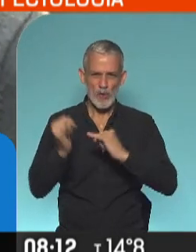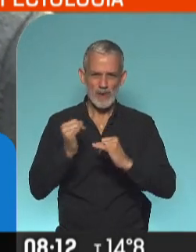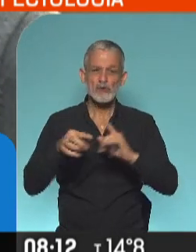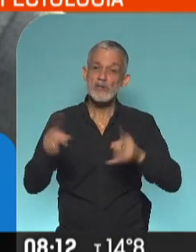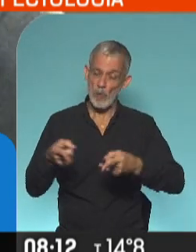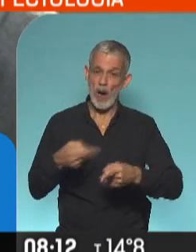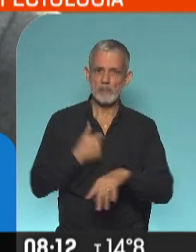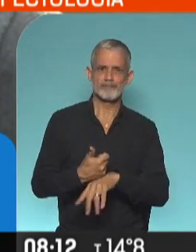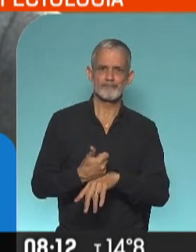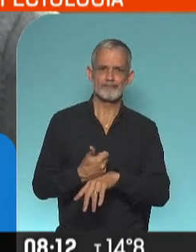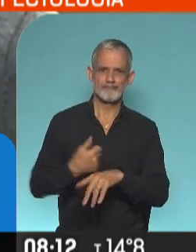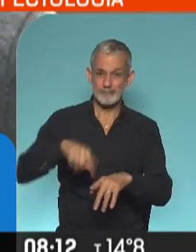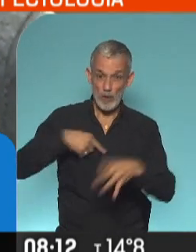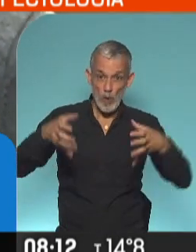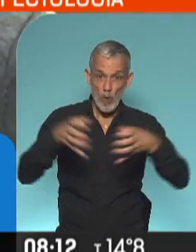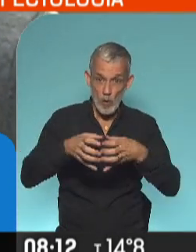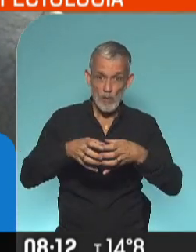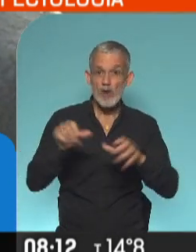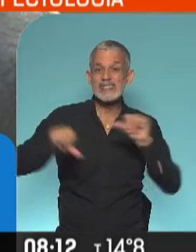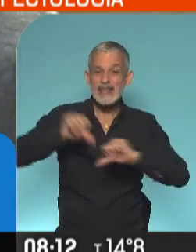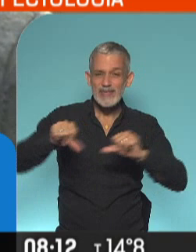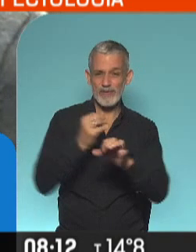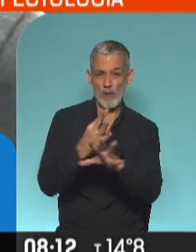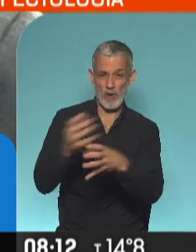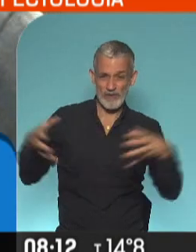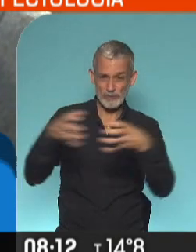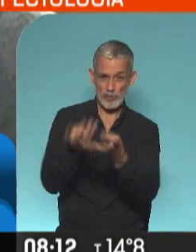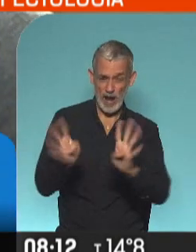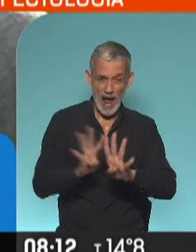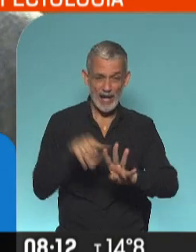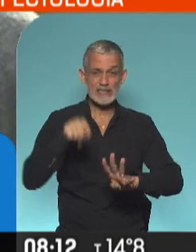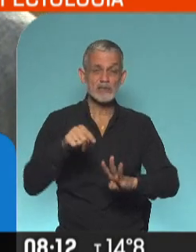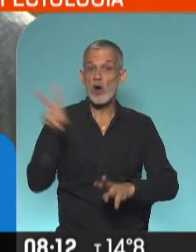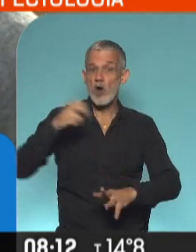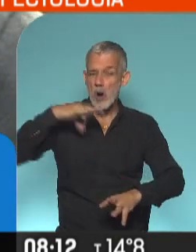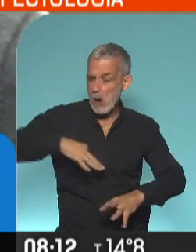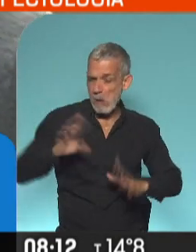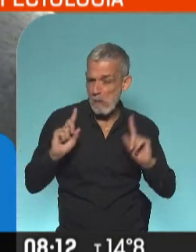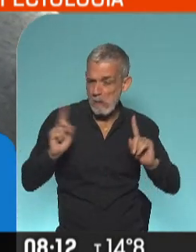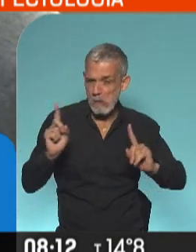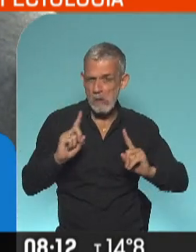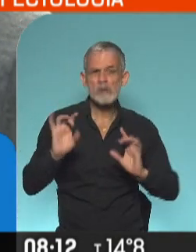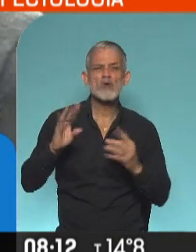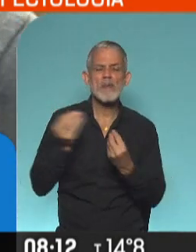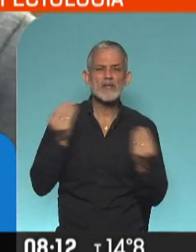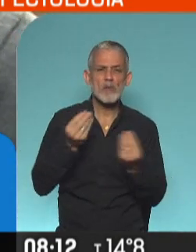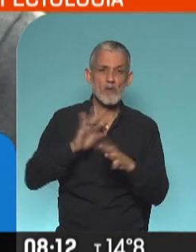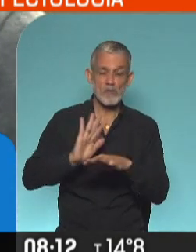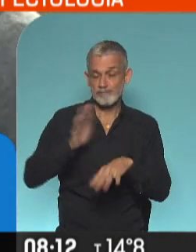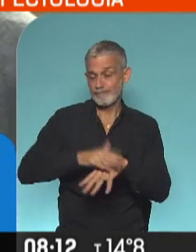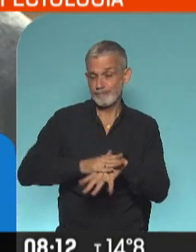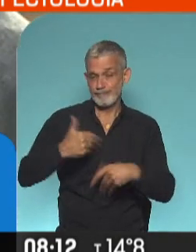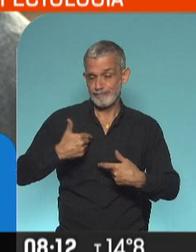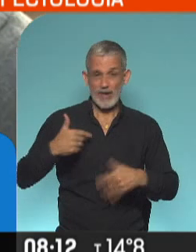pero somos grupos de científicos y profesionales que no cobramos por esto, lo hacemos justamente como responsabilidad,